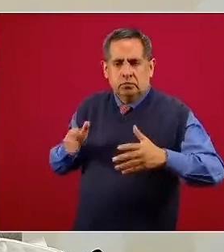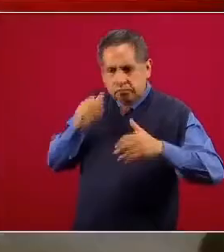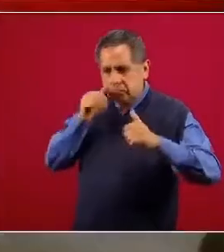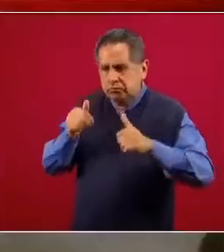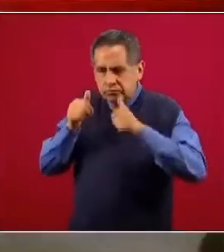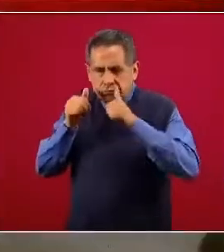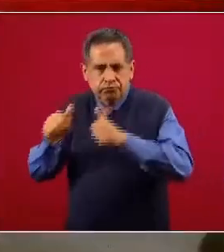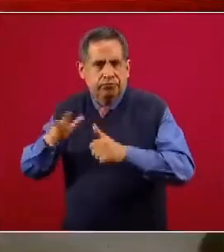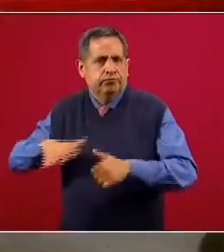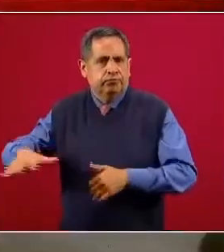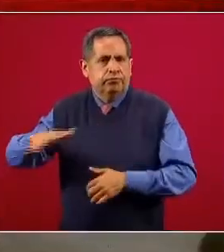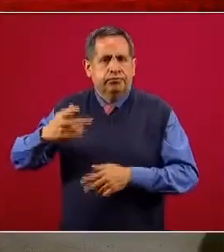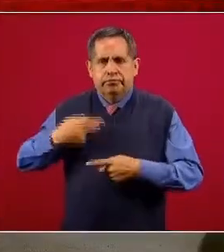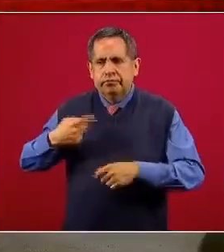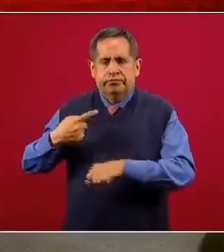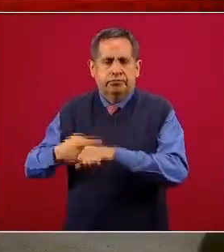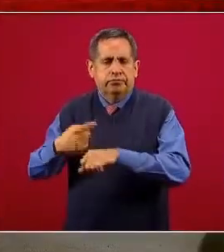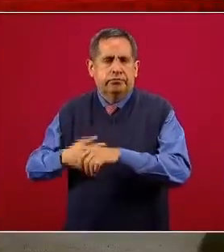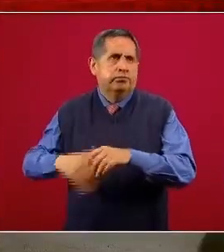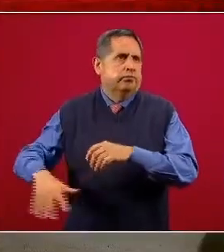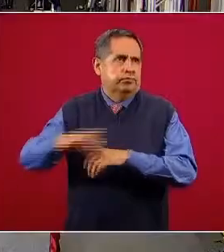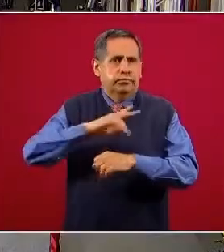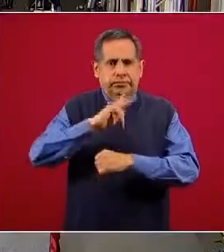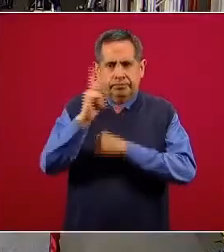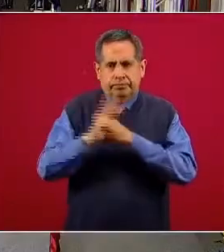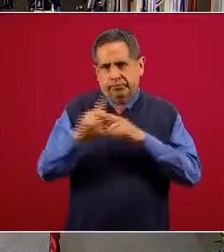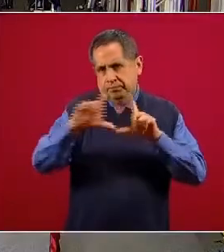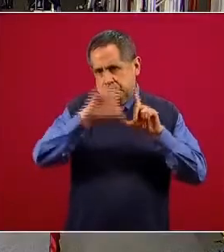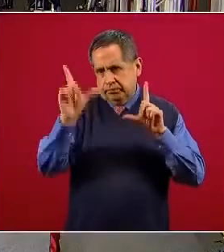salud en nuestro país. Siguiente.